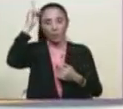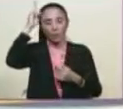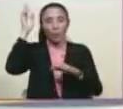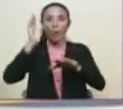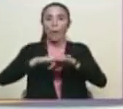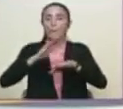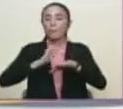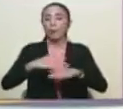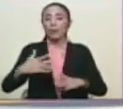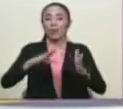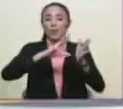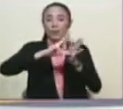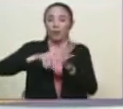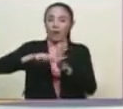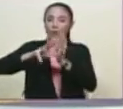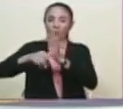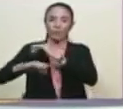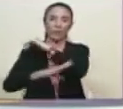bandido de cuatro suelas.